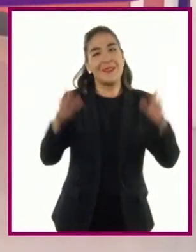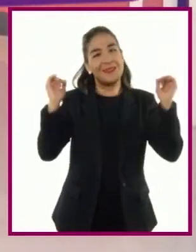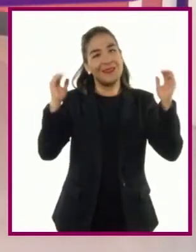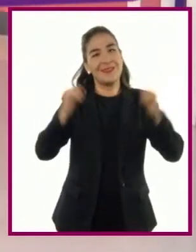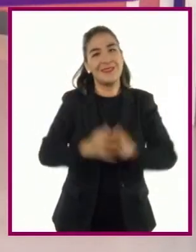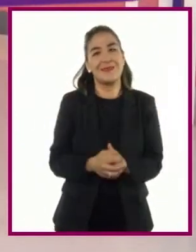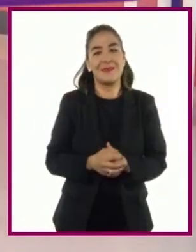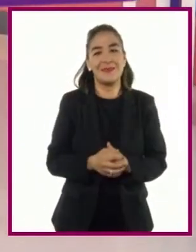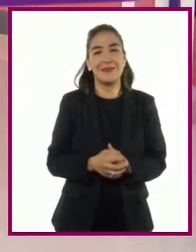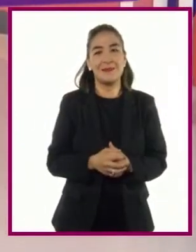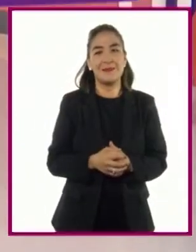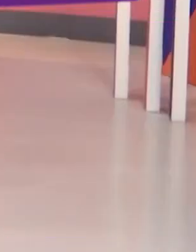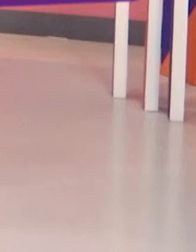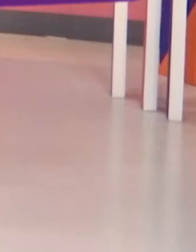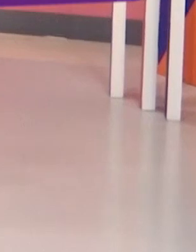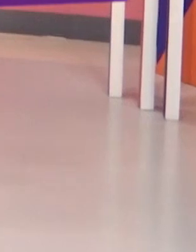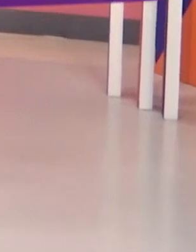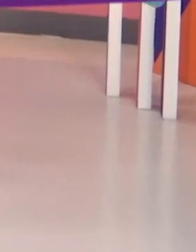Hasta la próxima.